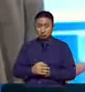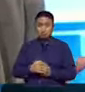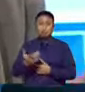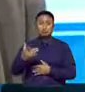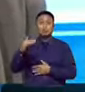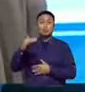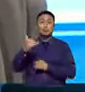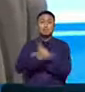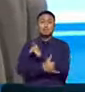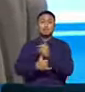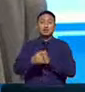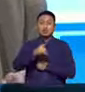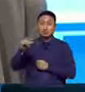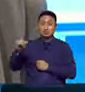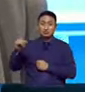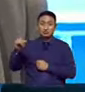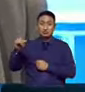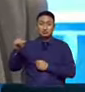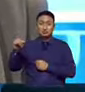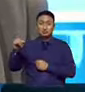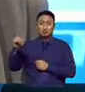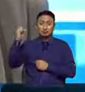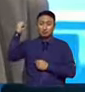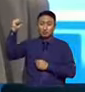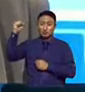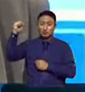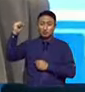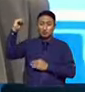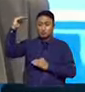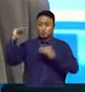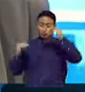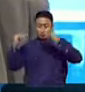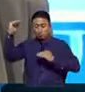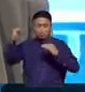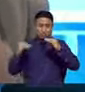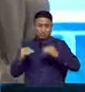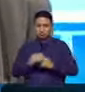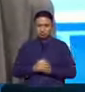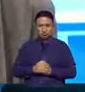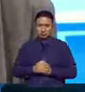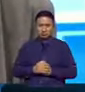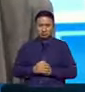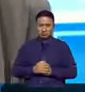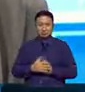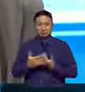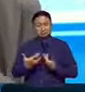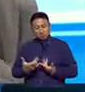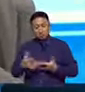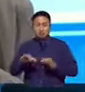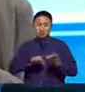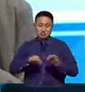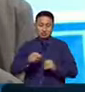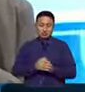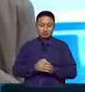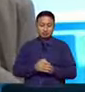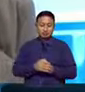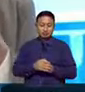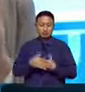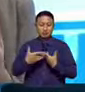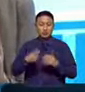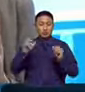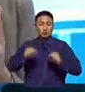nórdicos, no hay las extremas derechas que estaban creciendo en otros países. Entonces, quiero decir, la